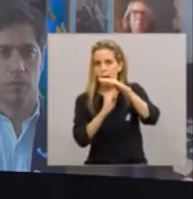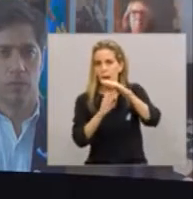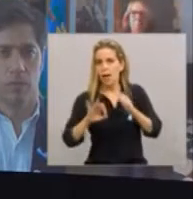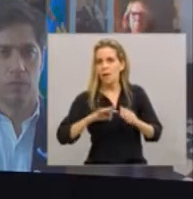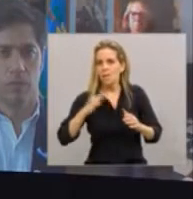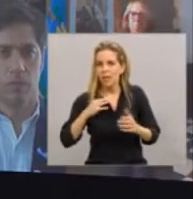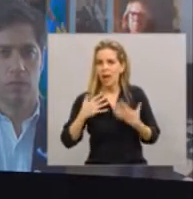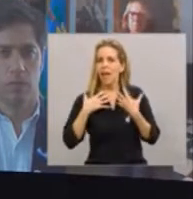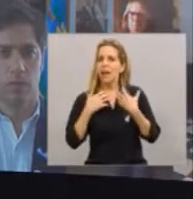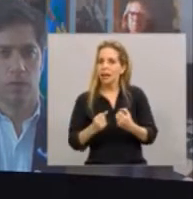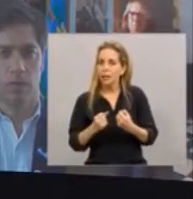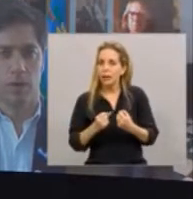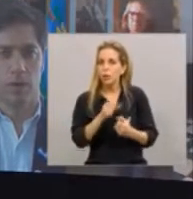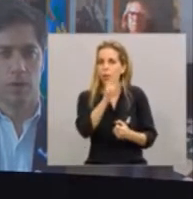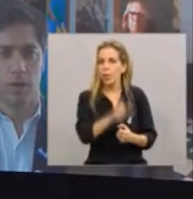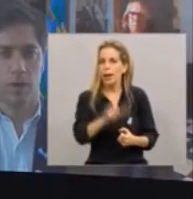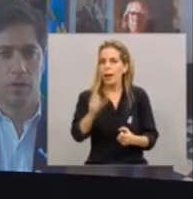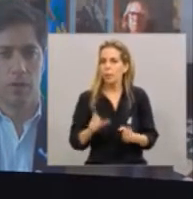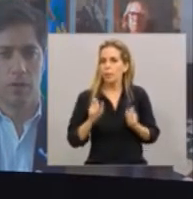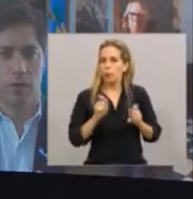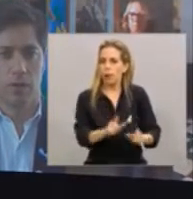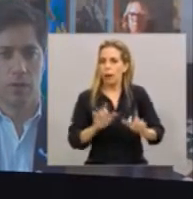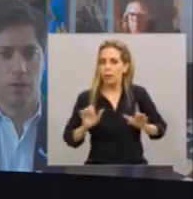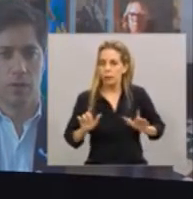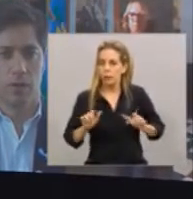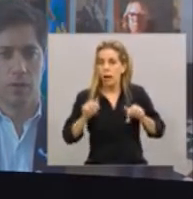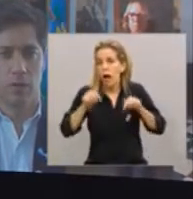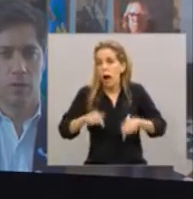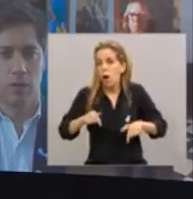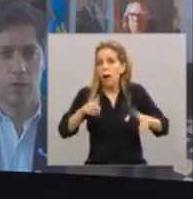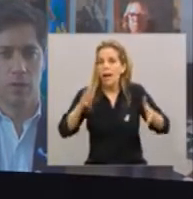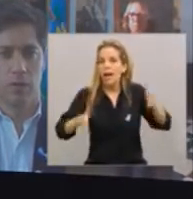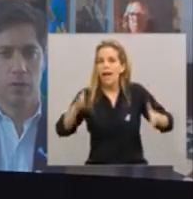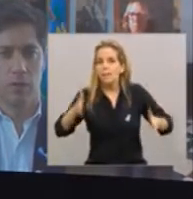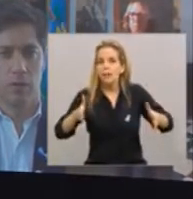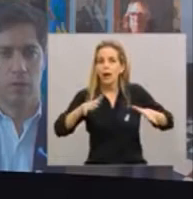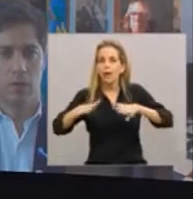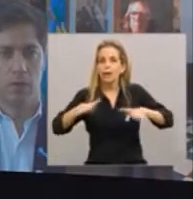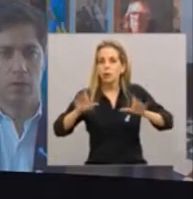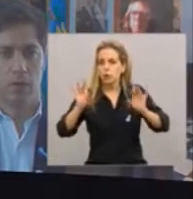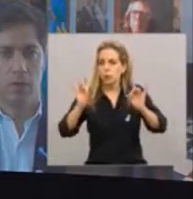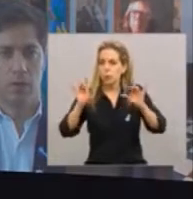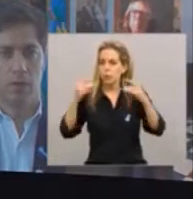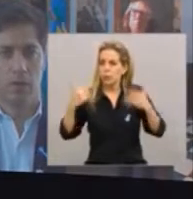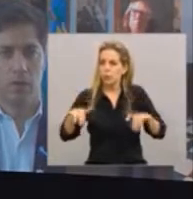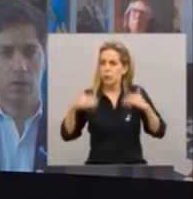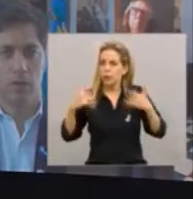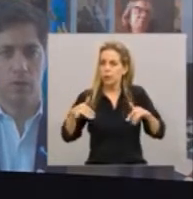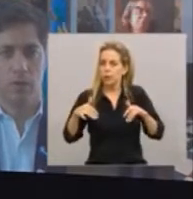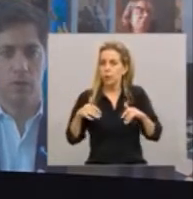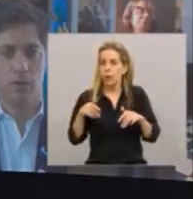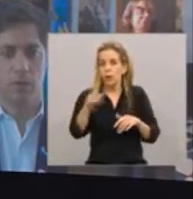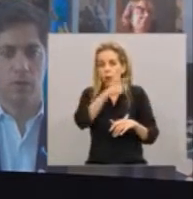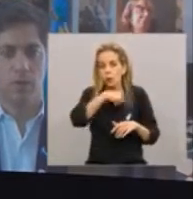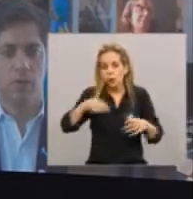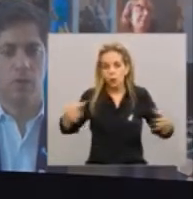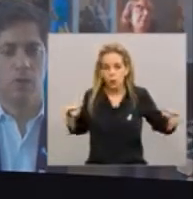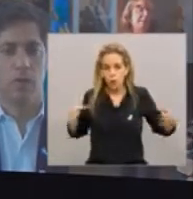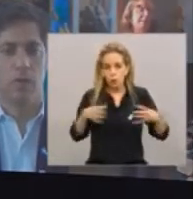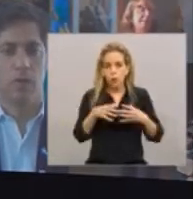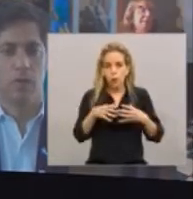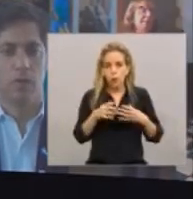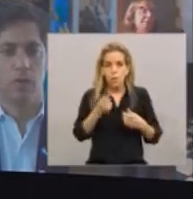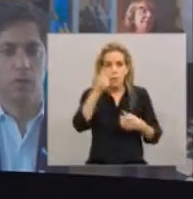gente y nos tocó un tiempo difícil porque le tuvimos que pedir a la gente después de escuchar a los